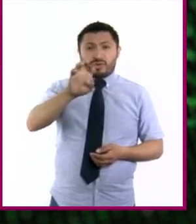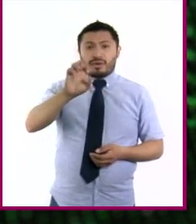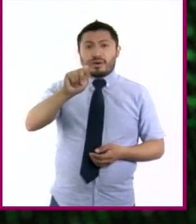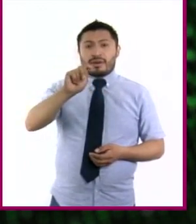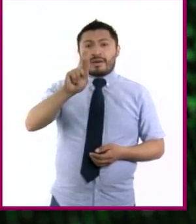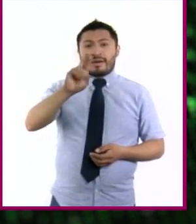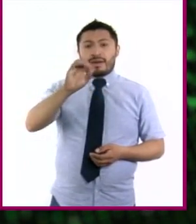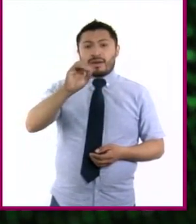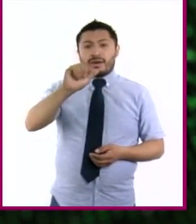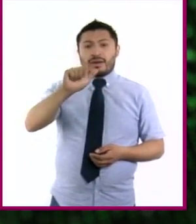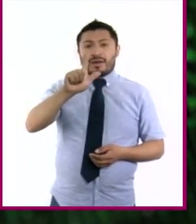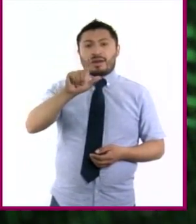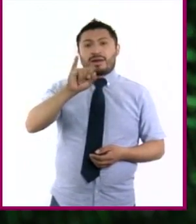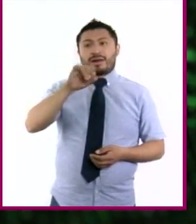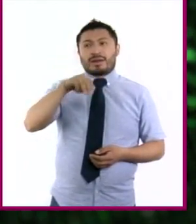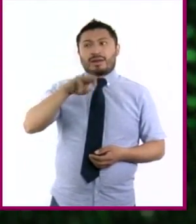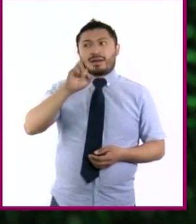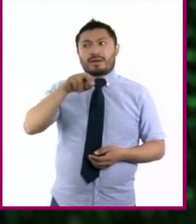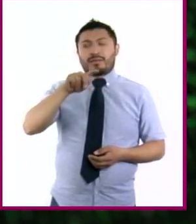retroalimentación